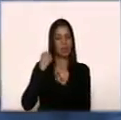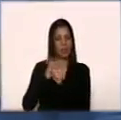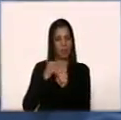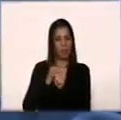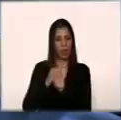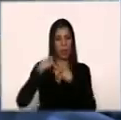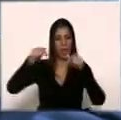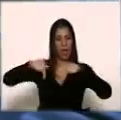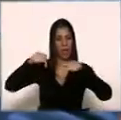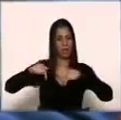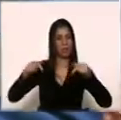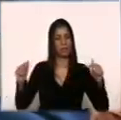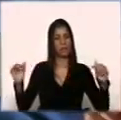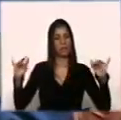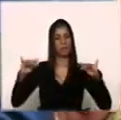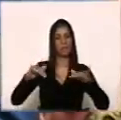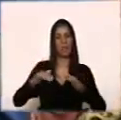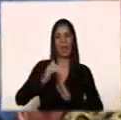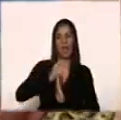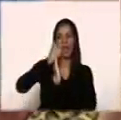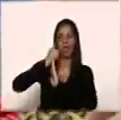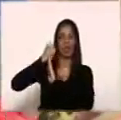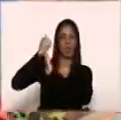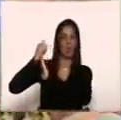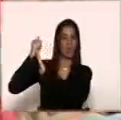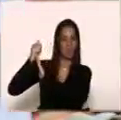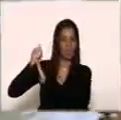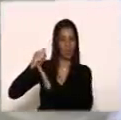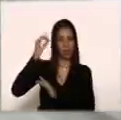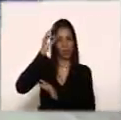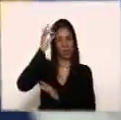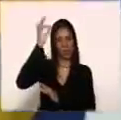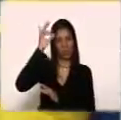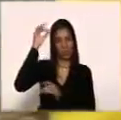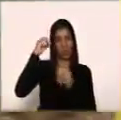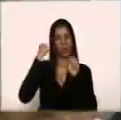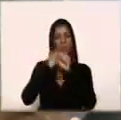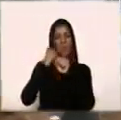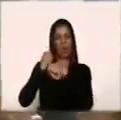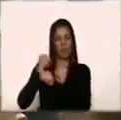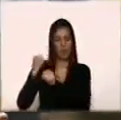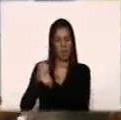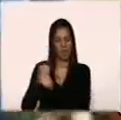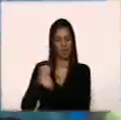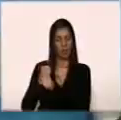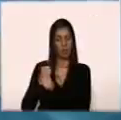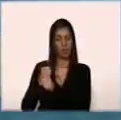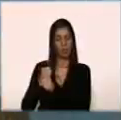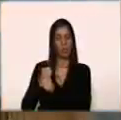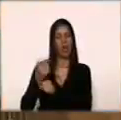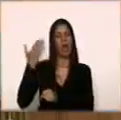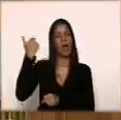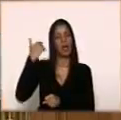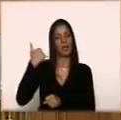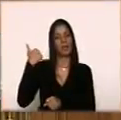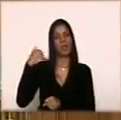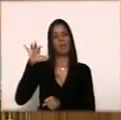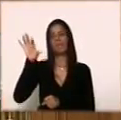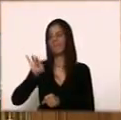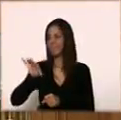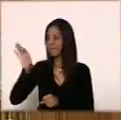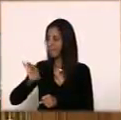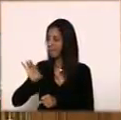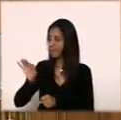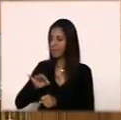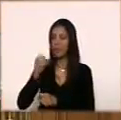hermanos y hermanas, que son los voceros y voceras de los consejos productivos de trabajadores, electos y electas en asamblea,